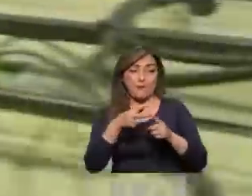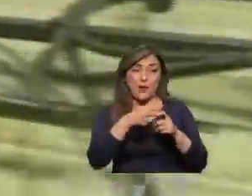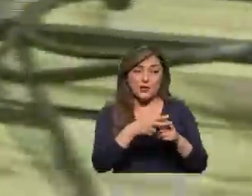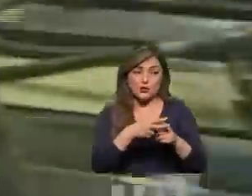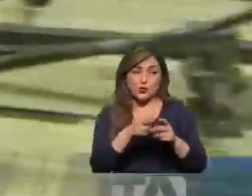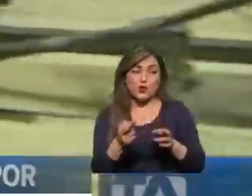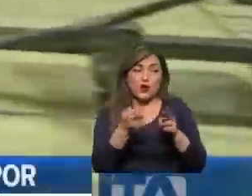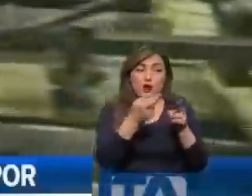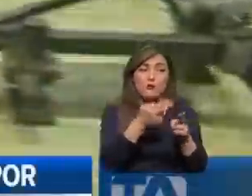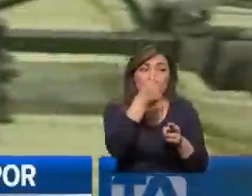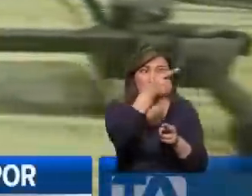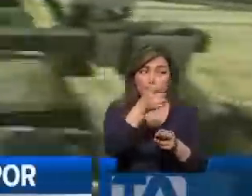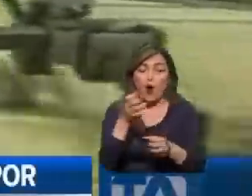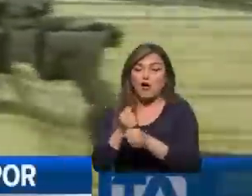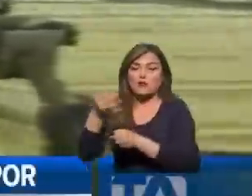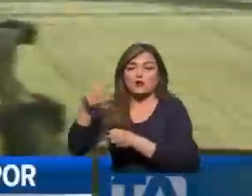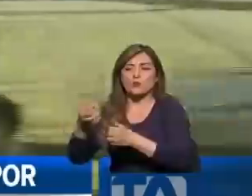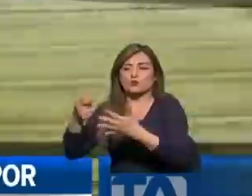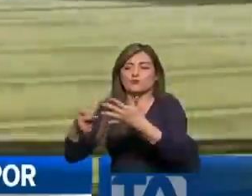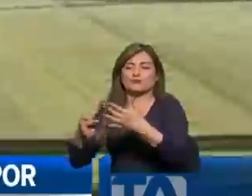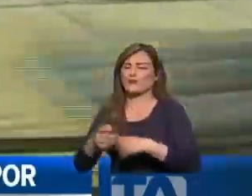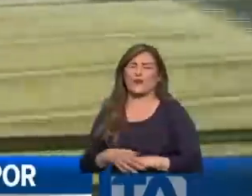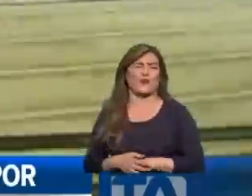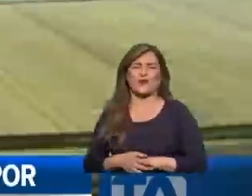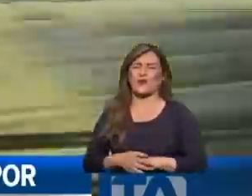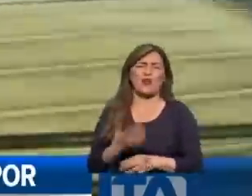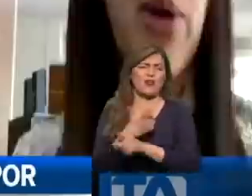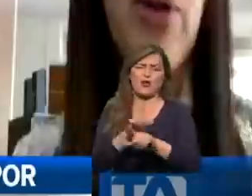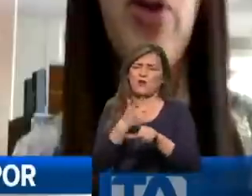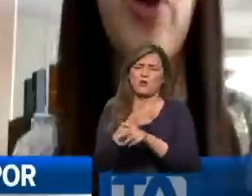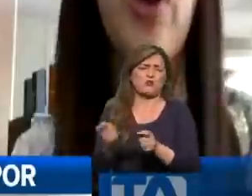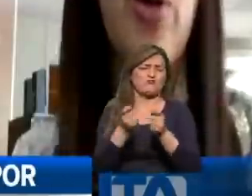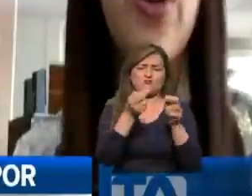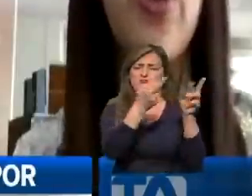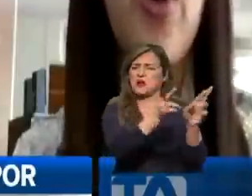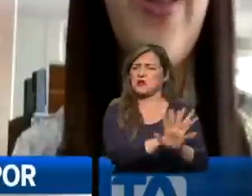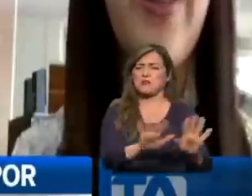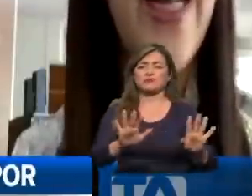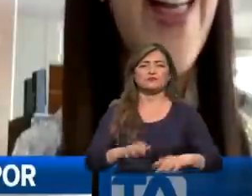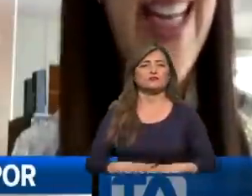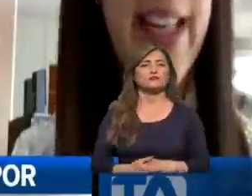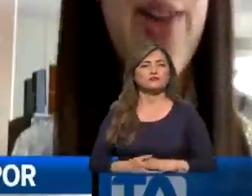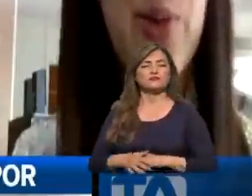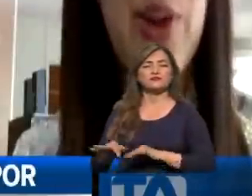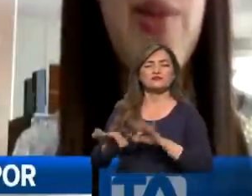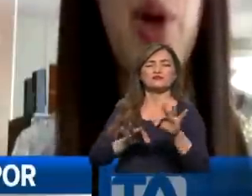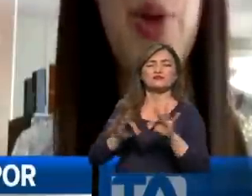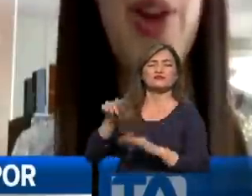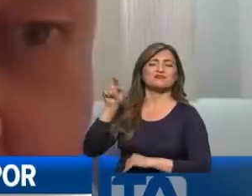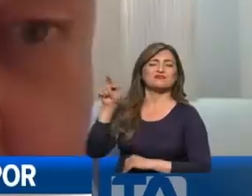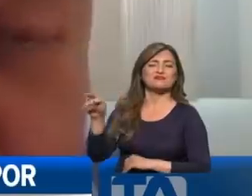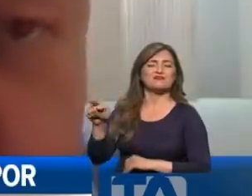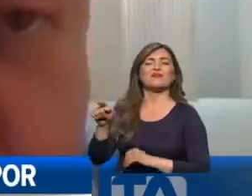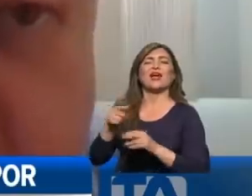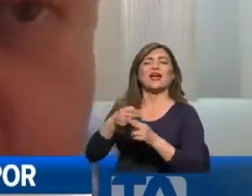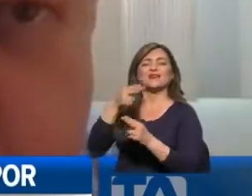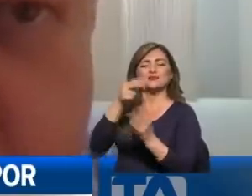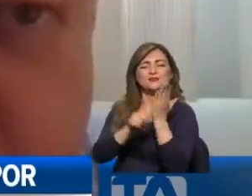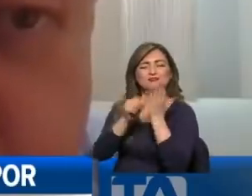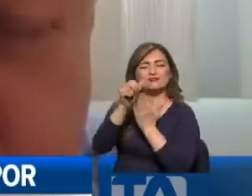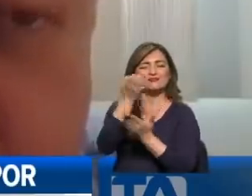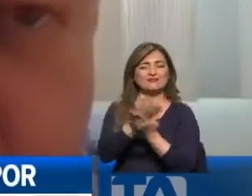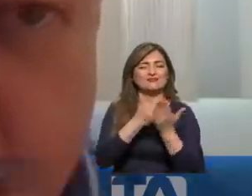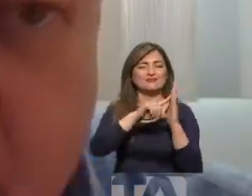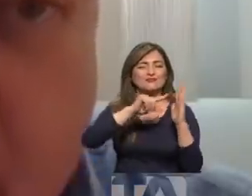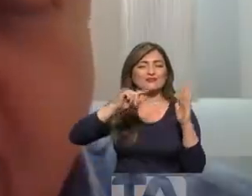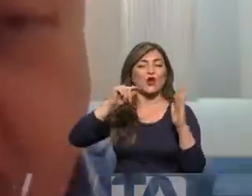se entregarán a los países miembros para apuntalar la liquidez mundial, como explica el exministro de Economía y Finanzas, Mauricio Pozo. Le corresponde a cada